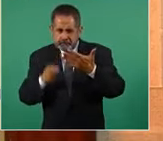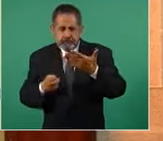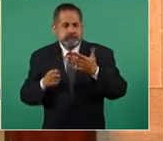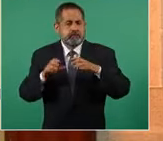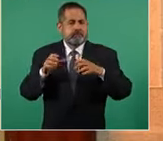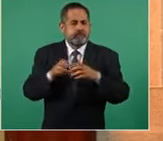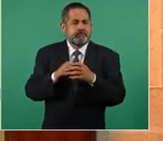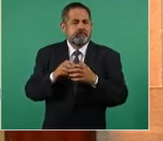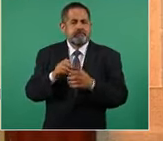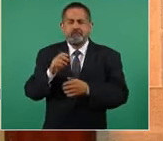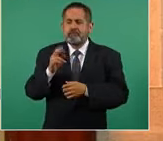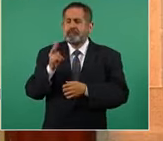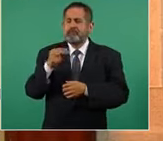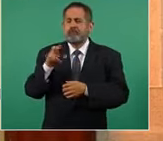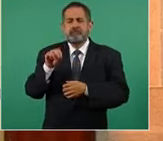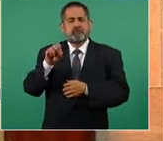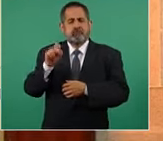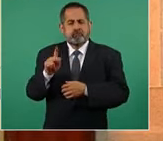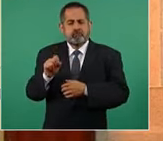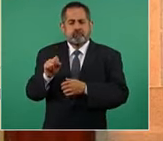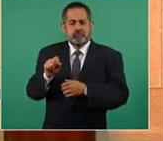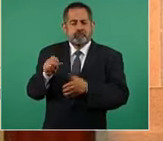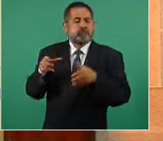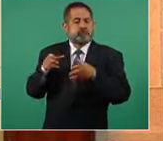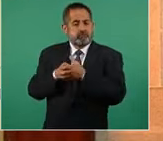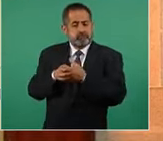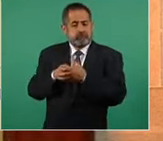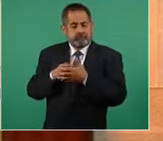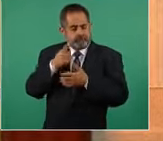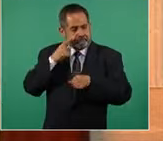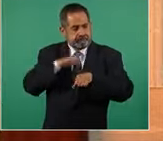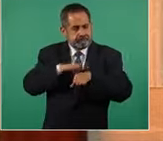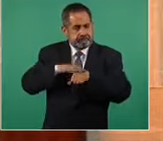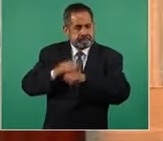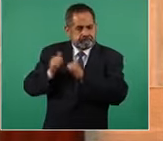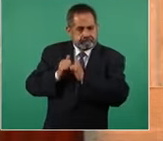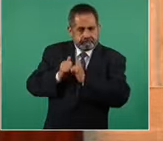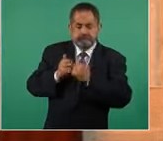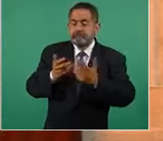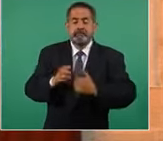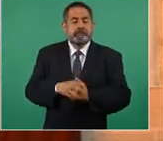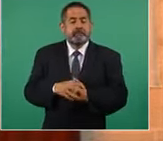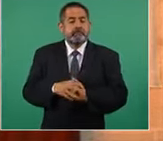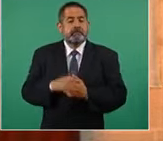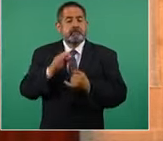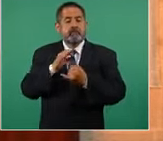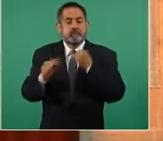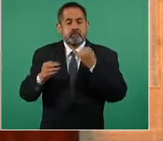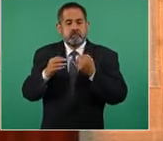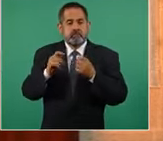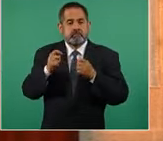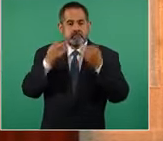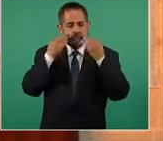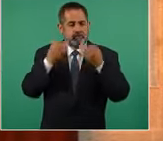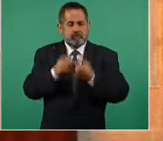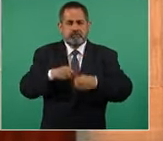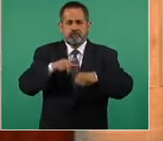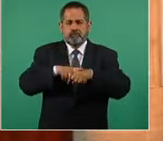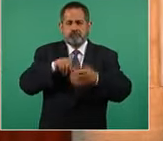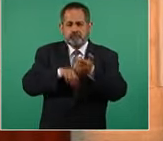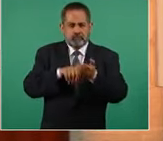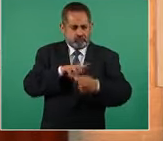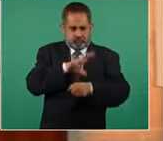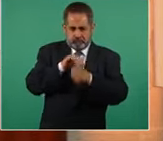Ludlow, el seguimiento, acompañamiento que nos hace la UNOPS y finalmente el testigo social y la función pública que ve